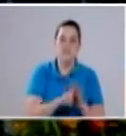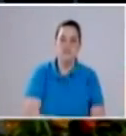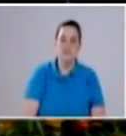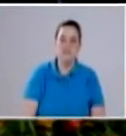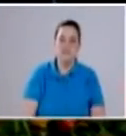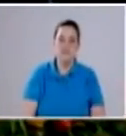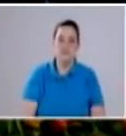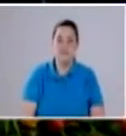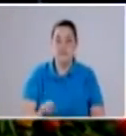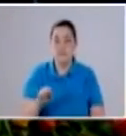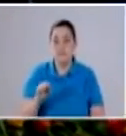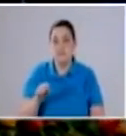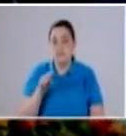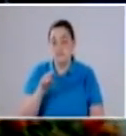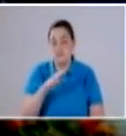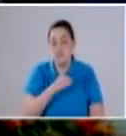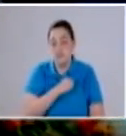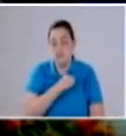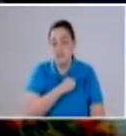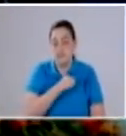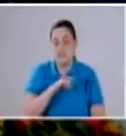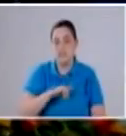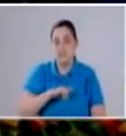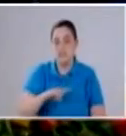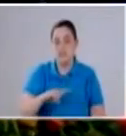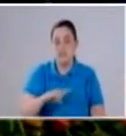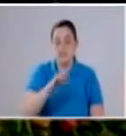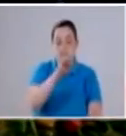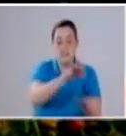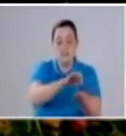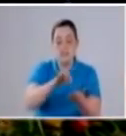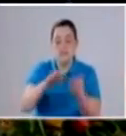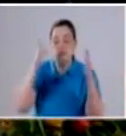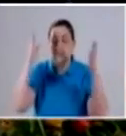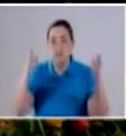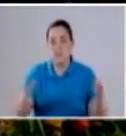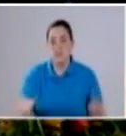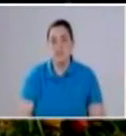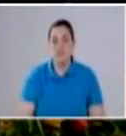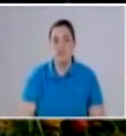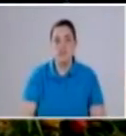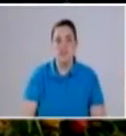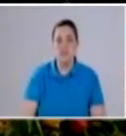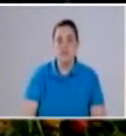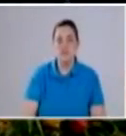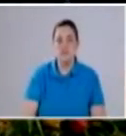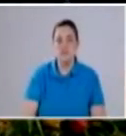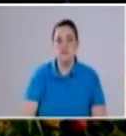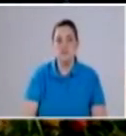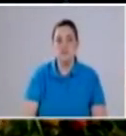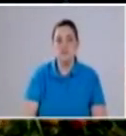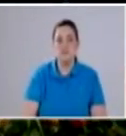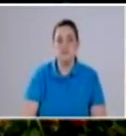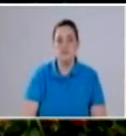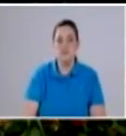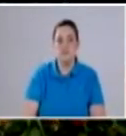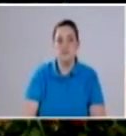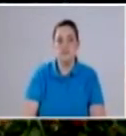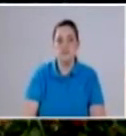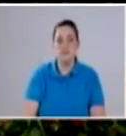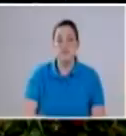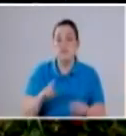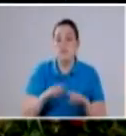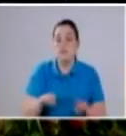usted quiere ser sembrador, bueno, atleta. Sembrador cristiano, atleta cristiano, enhorabuena. Pero si